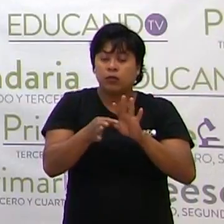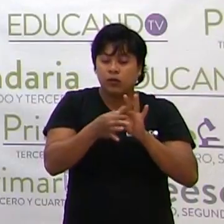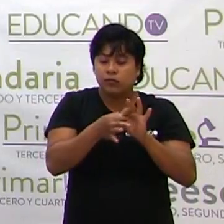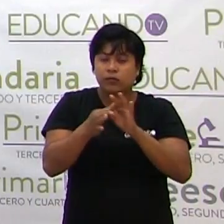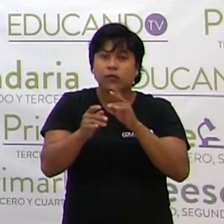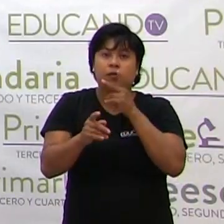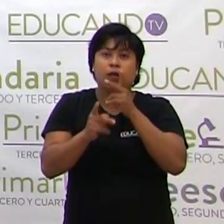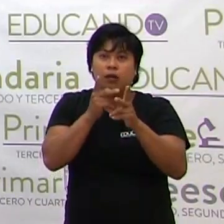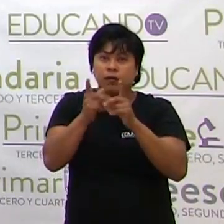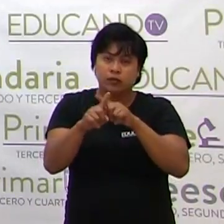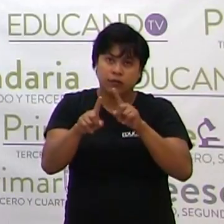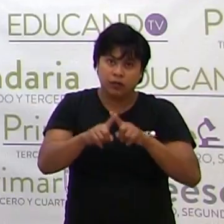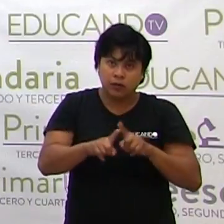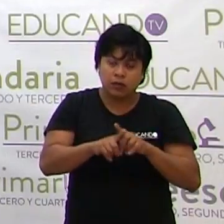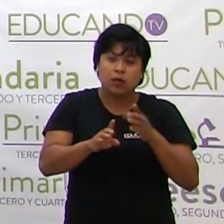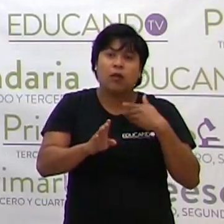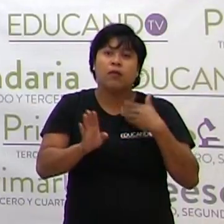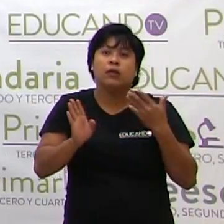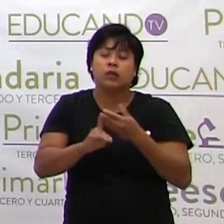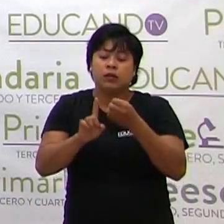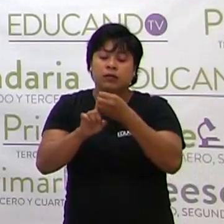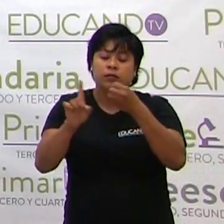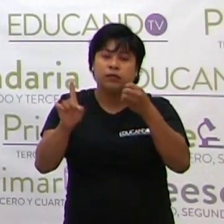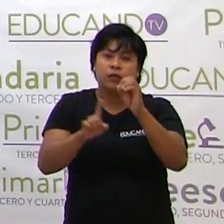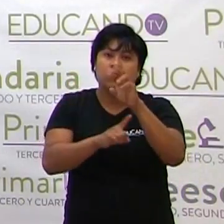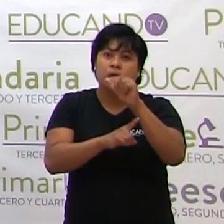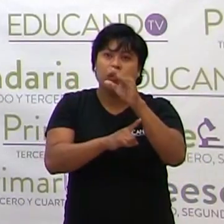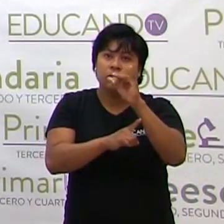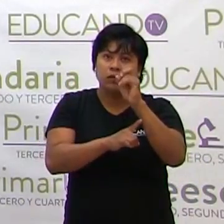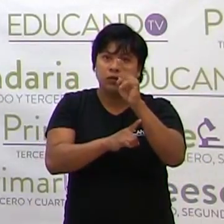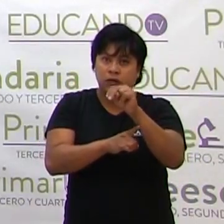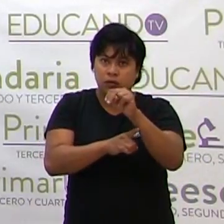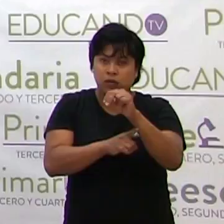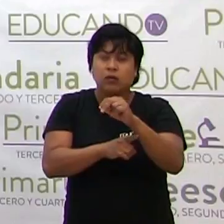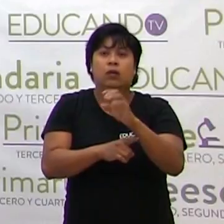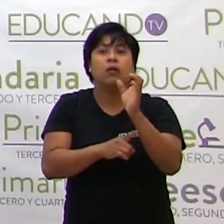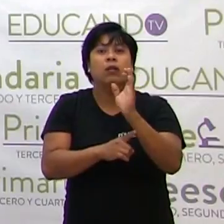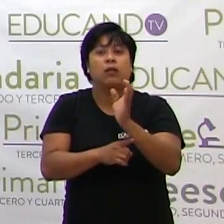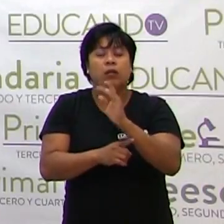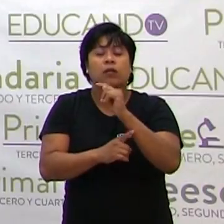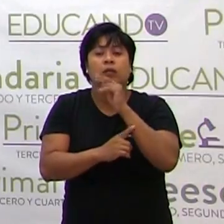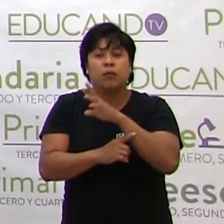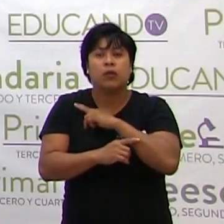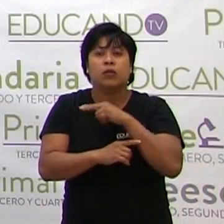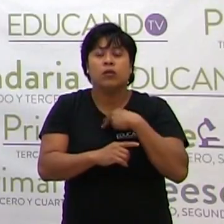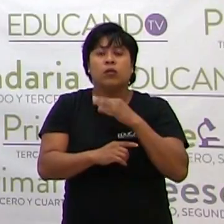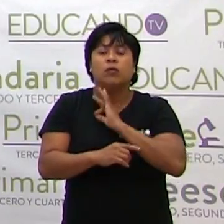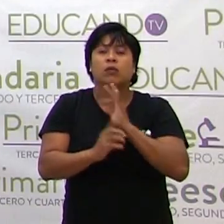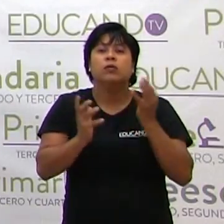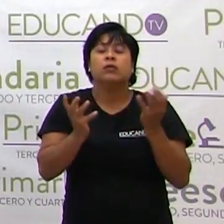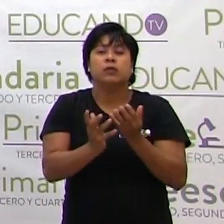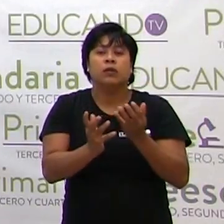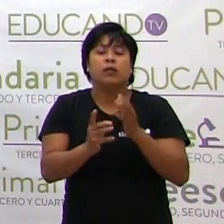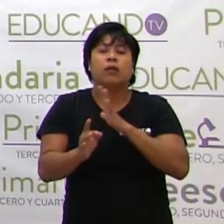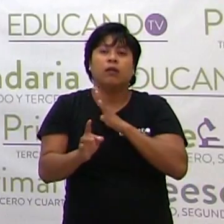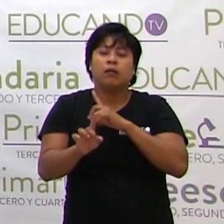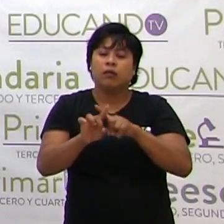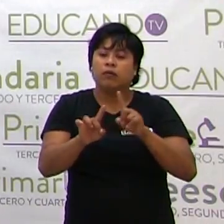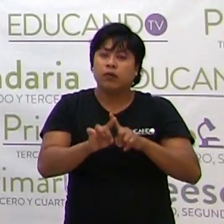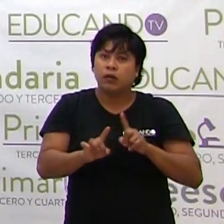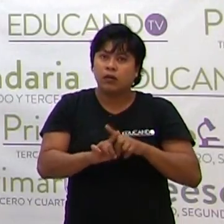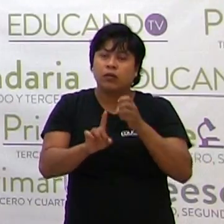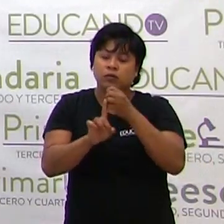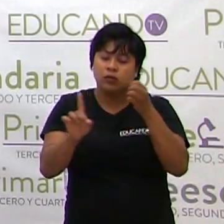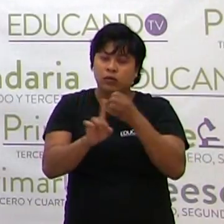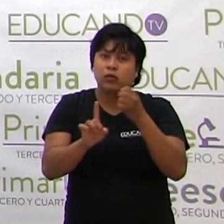vamos a formar oraciones. Y al momento también de formar, como tú ya conoces, hay tipos de